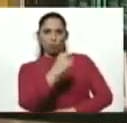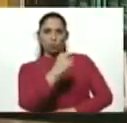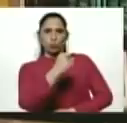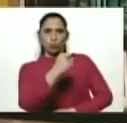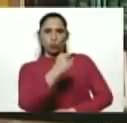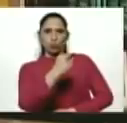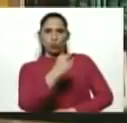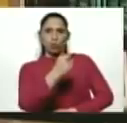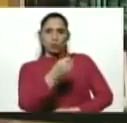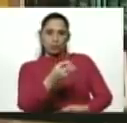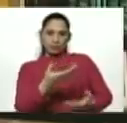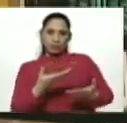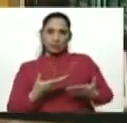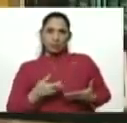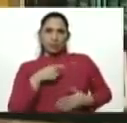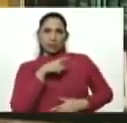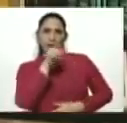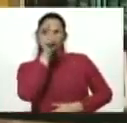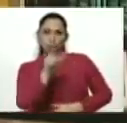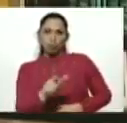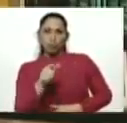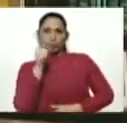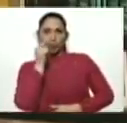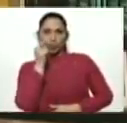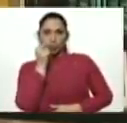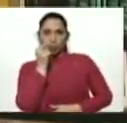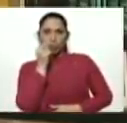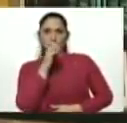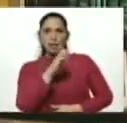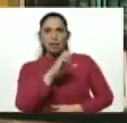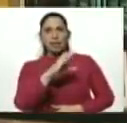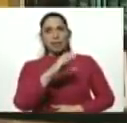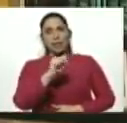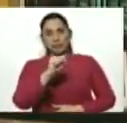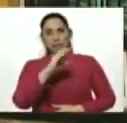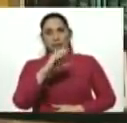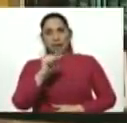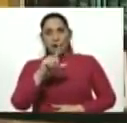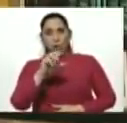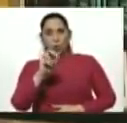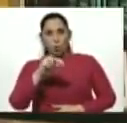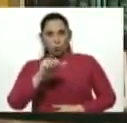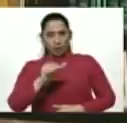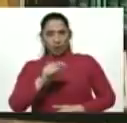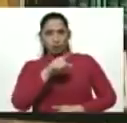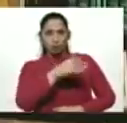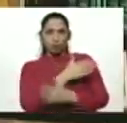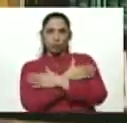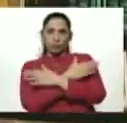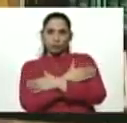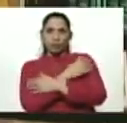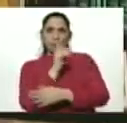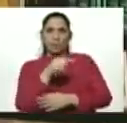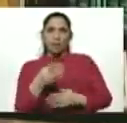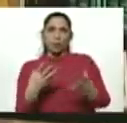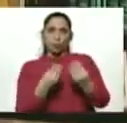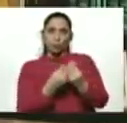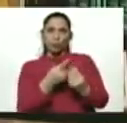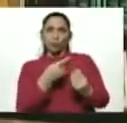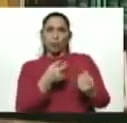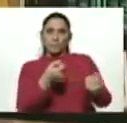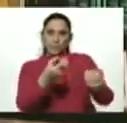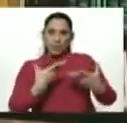recibí a tu enviado Escalona con tus felicitaciones, junto a las enviadas por Cilia, además de los